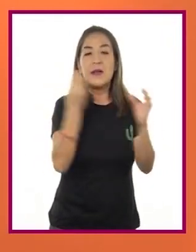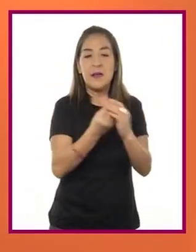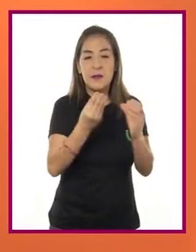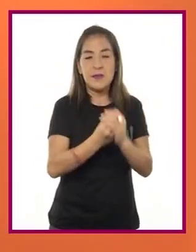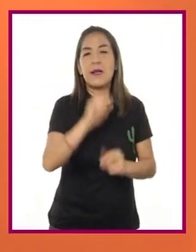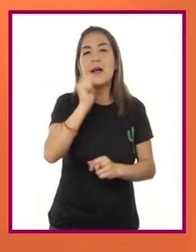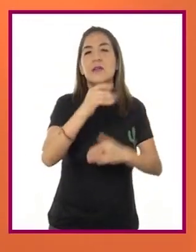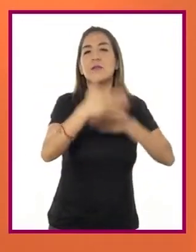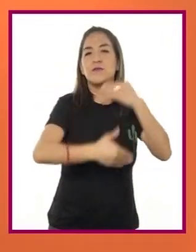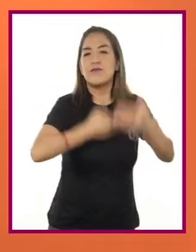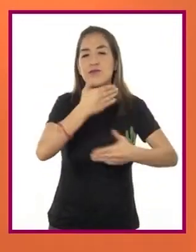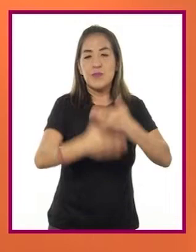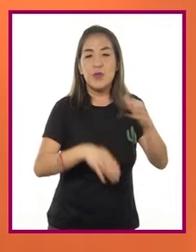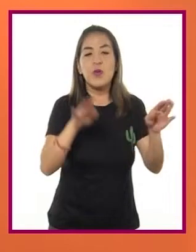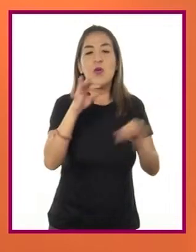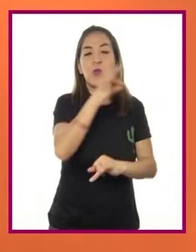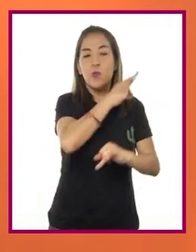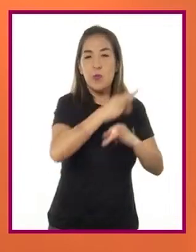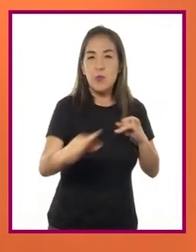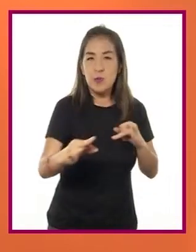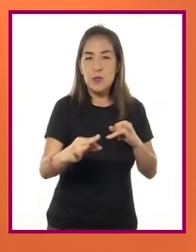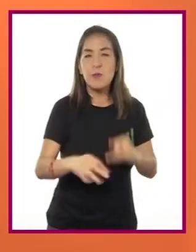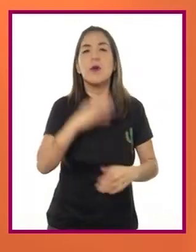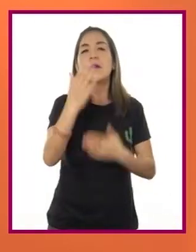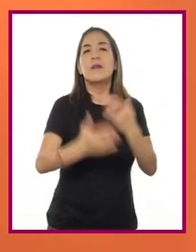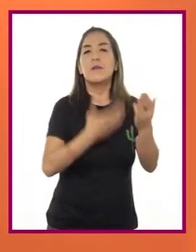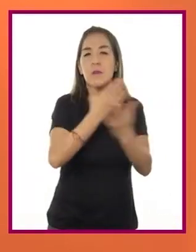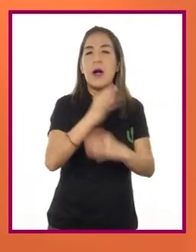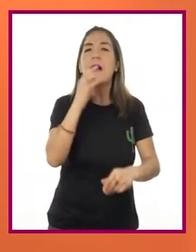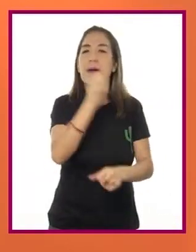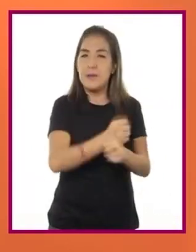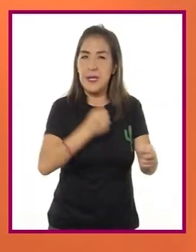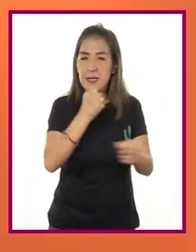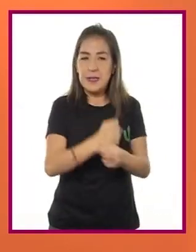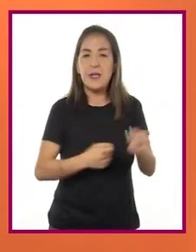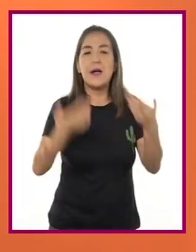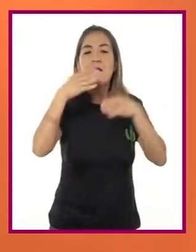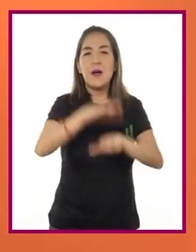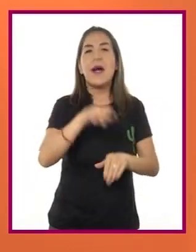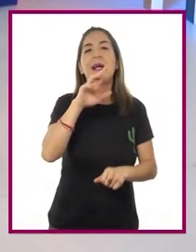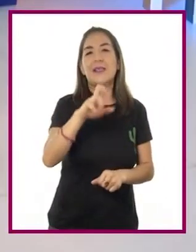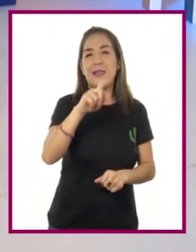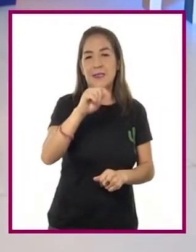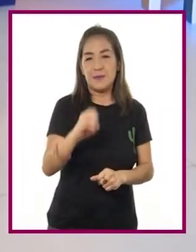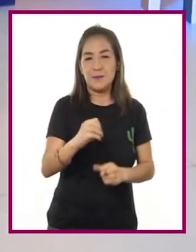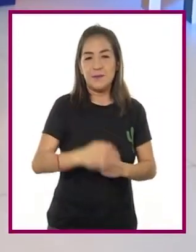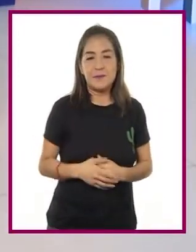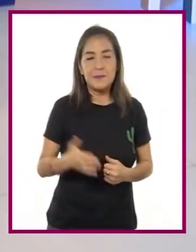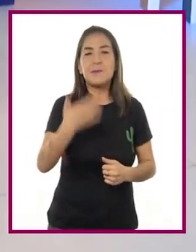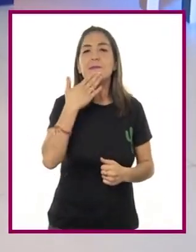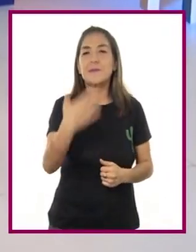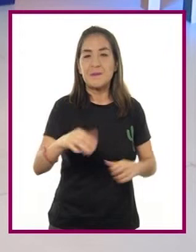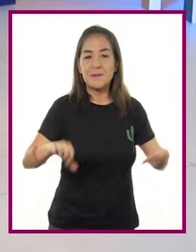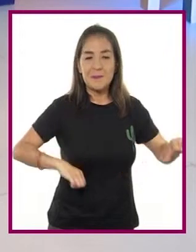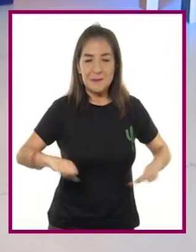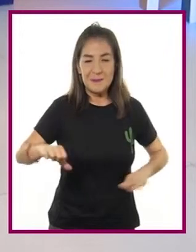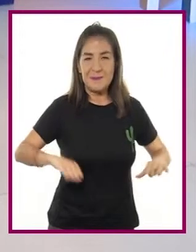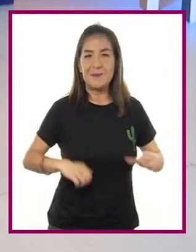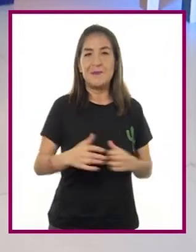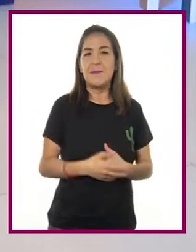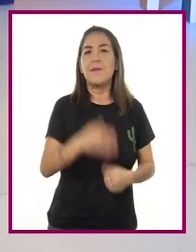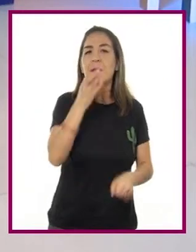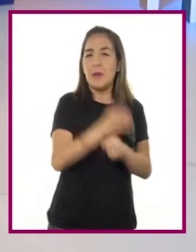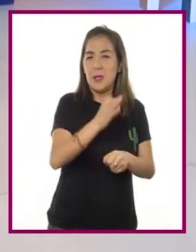generalizaremos los procedimientos y por último pondremos en práctica lo aprendido a través de un reto. ¡Excelente, maestra Irina!